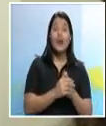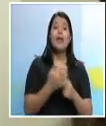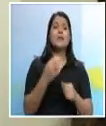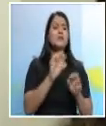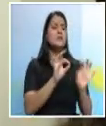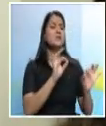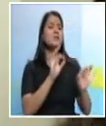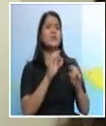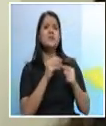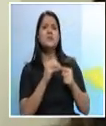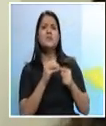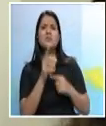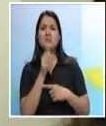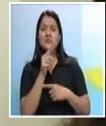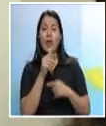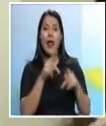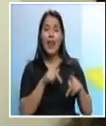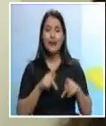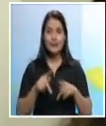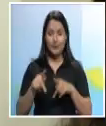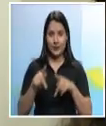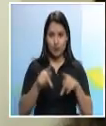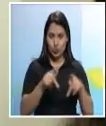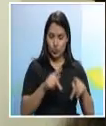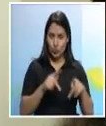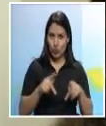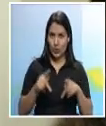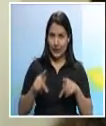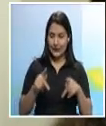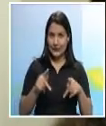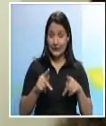las personas migrantes que en estos momentos están